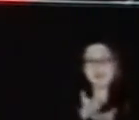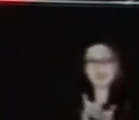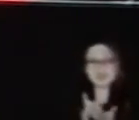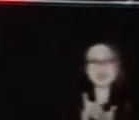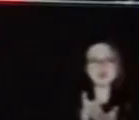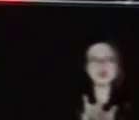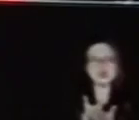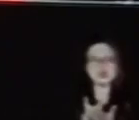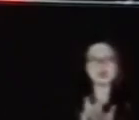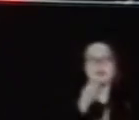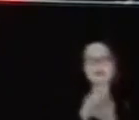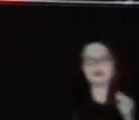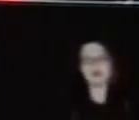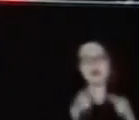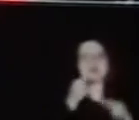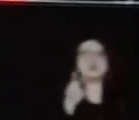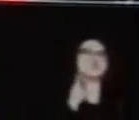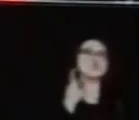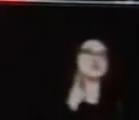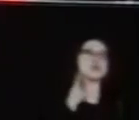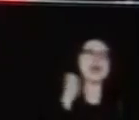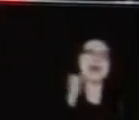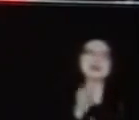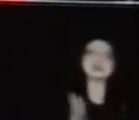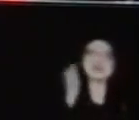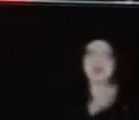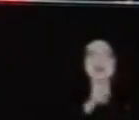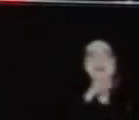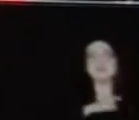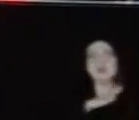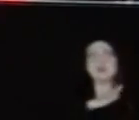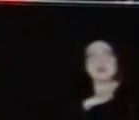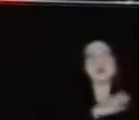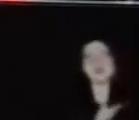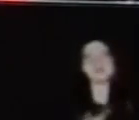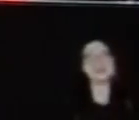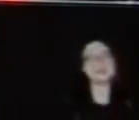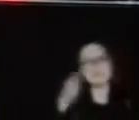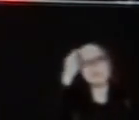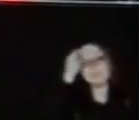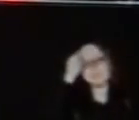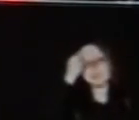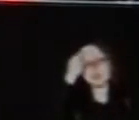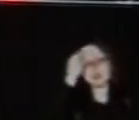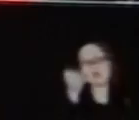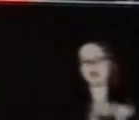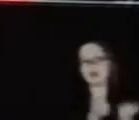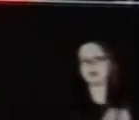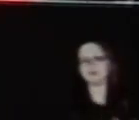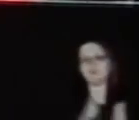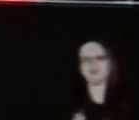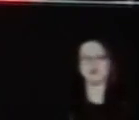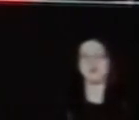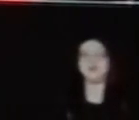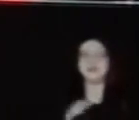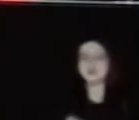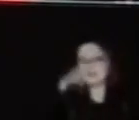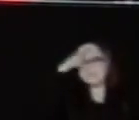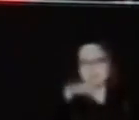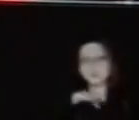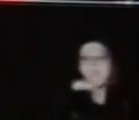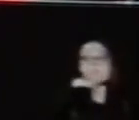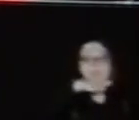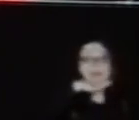neoliberal o neoporfirista. De México es originario el